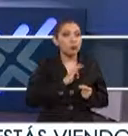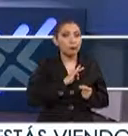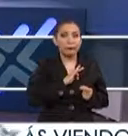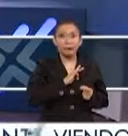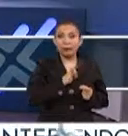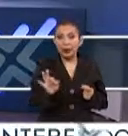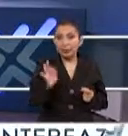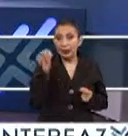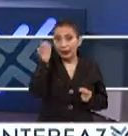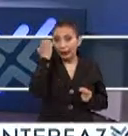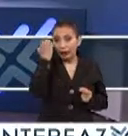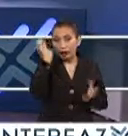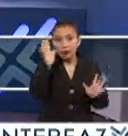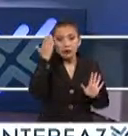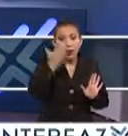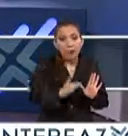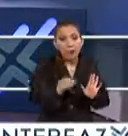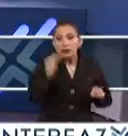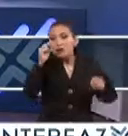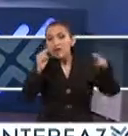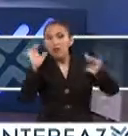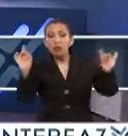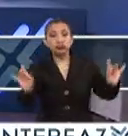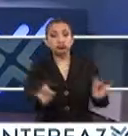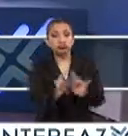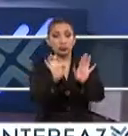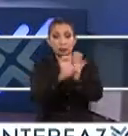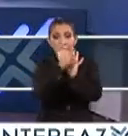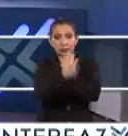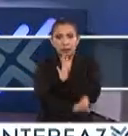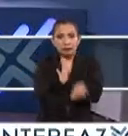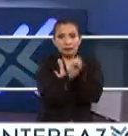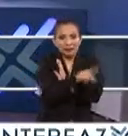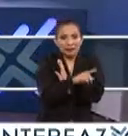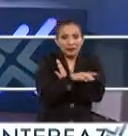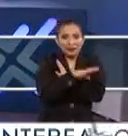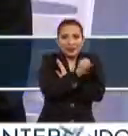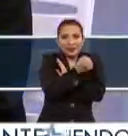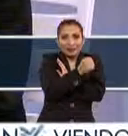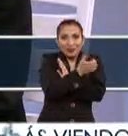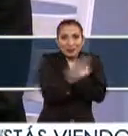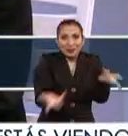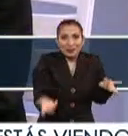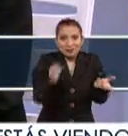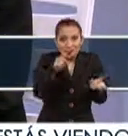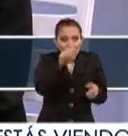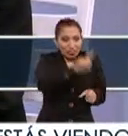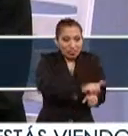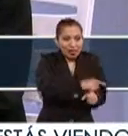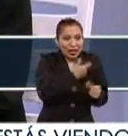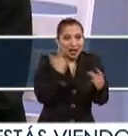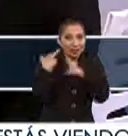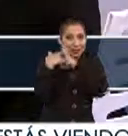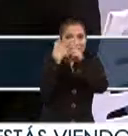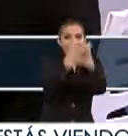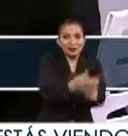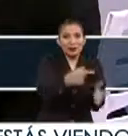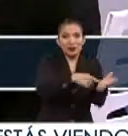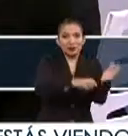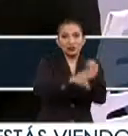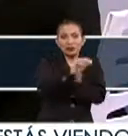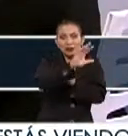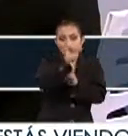incluso medir o coincidencias, ¿no? Como esta del 17 de septiembre, que fue el mismo día de cuando sucedió